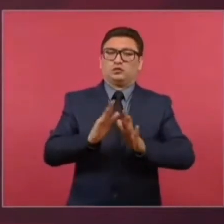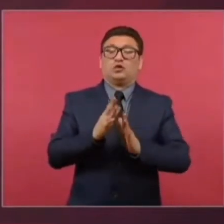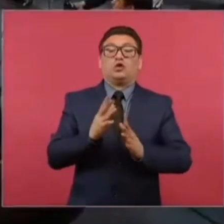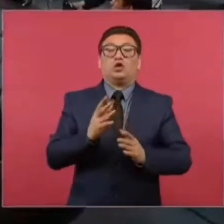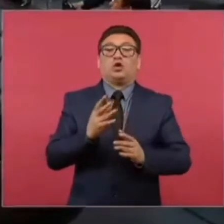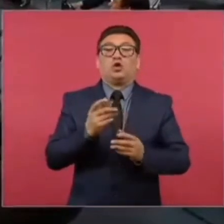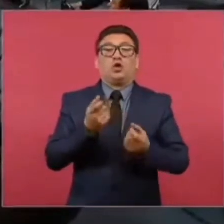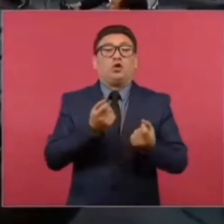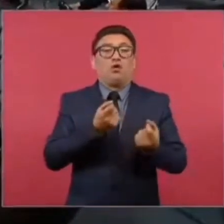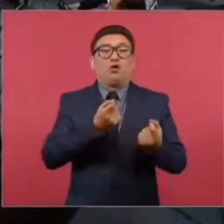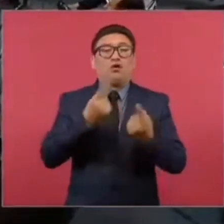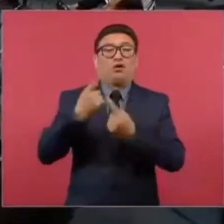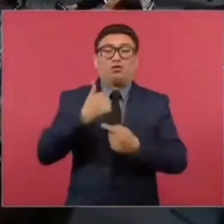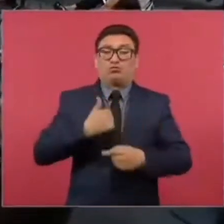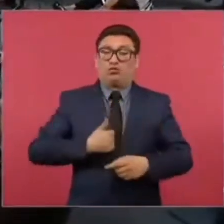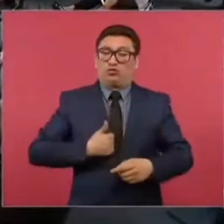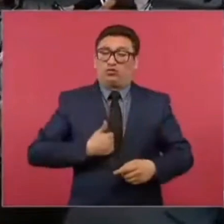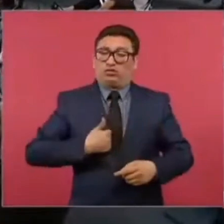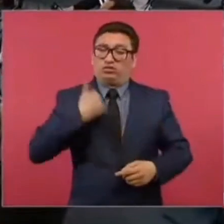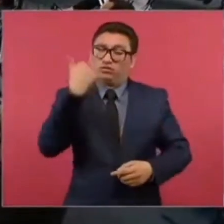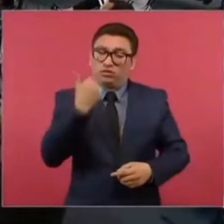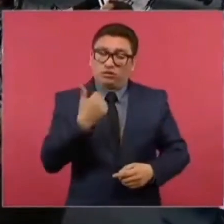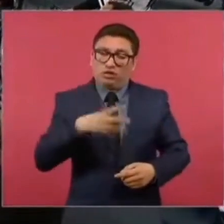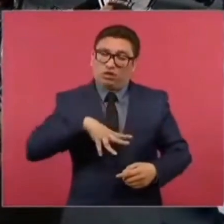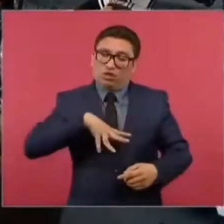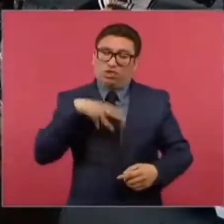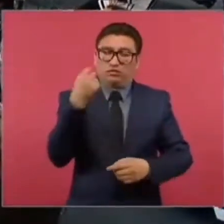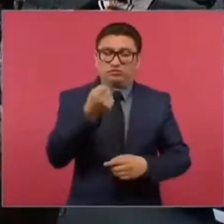sacar raja,